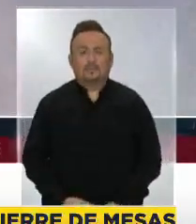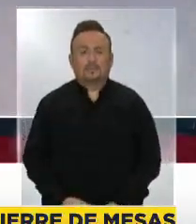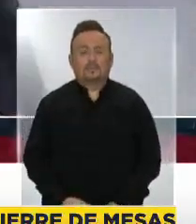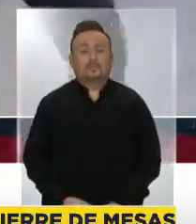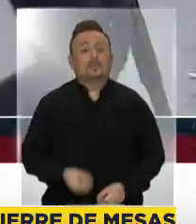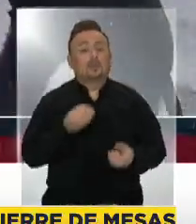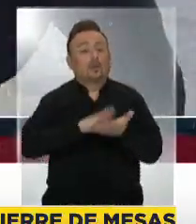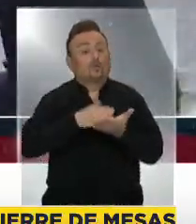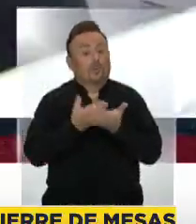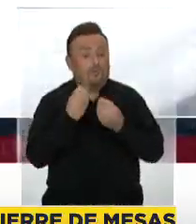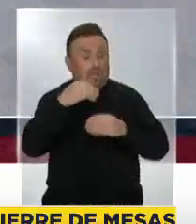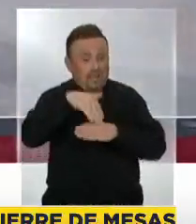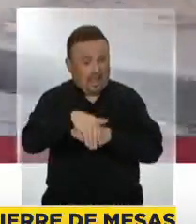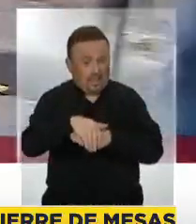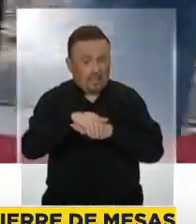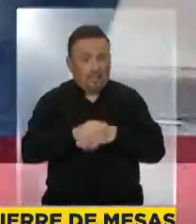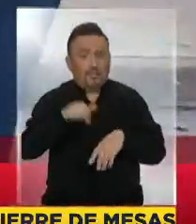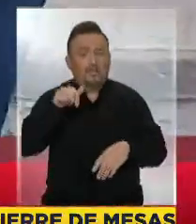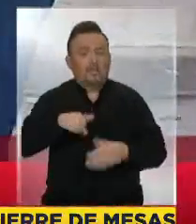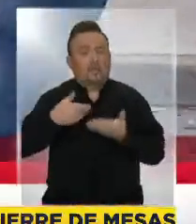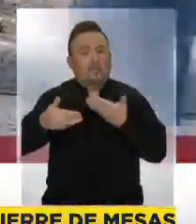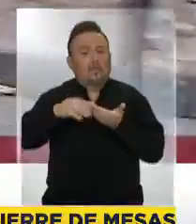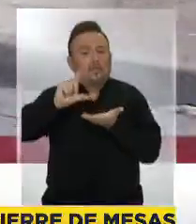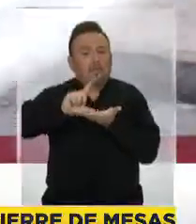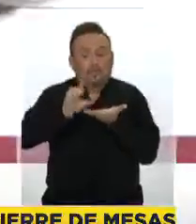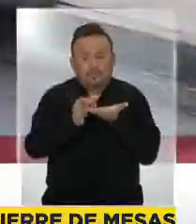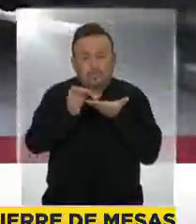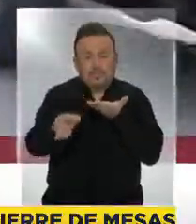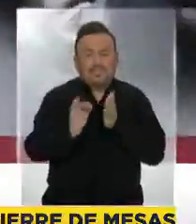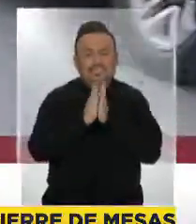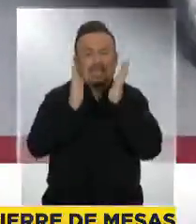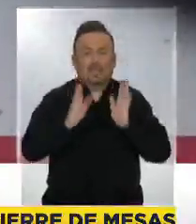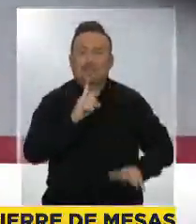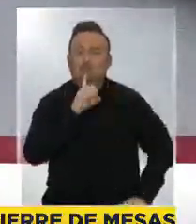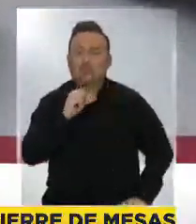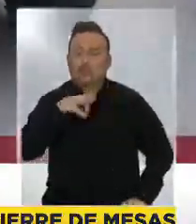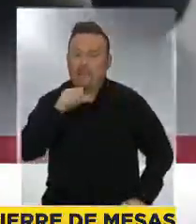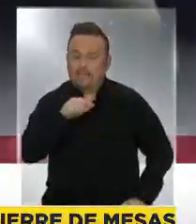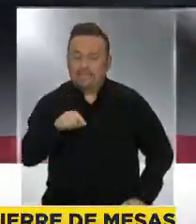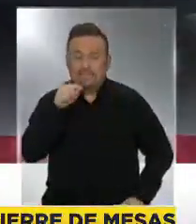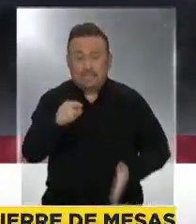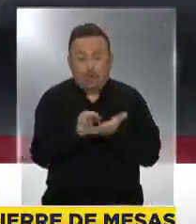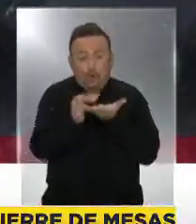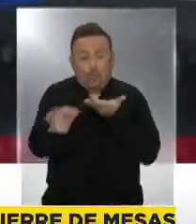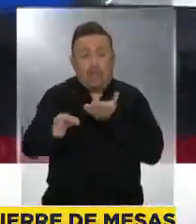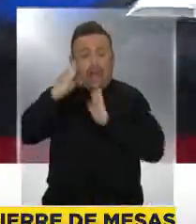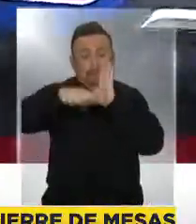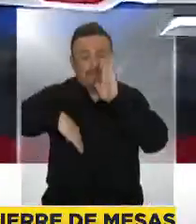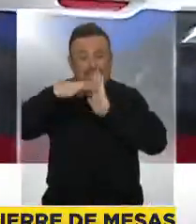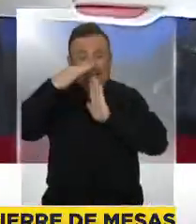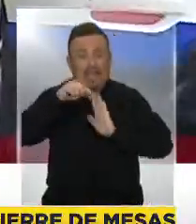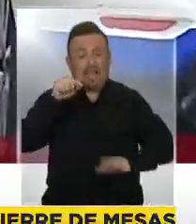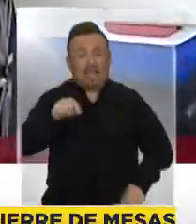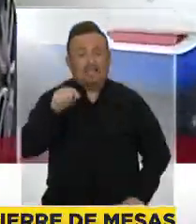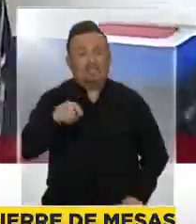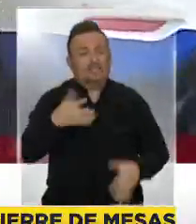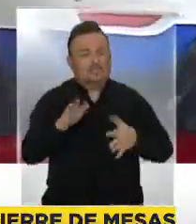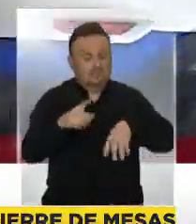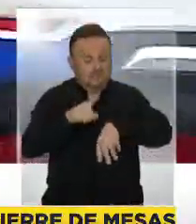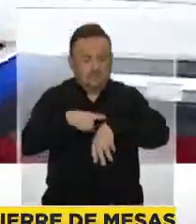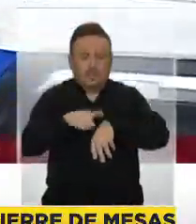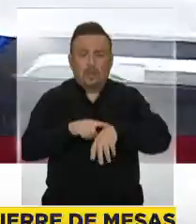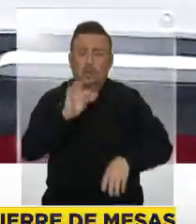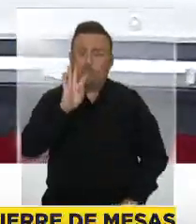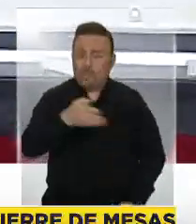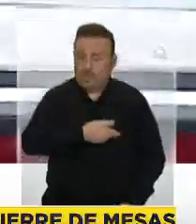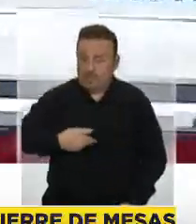Claro, ¿cómo estás? Muy buenas tardes, porque nos encontramos en la población Santo Tomás, esto es en la comuna de La Pintana. Un hecho que ocurre cerca de las